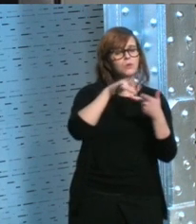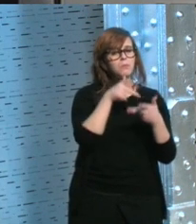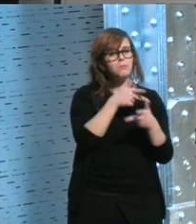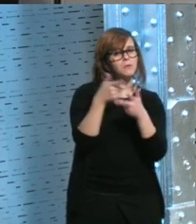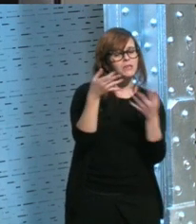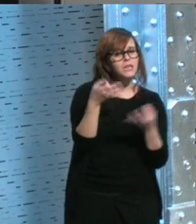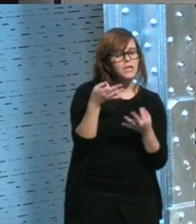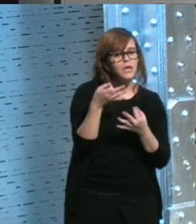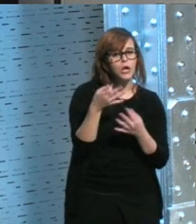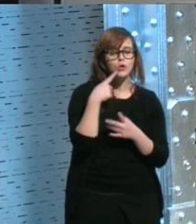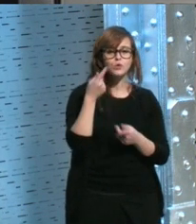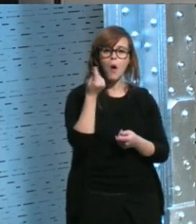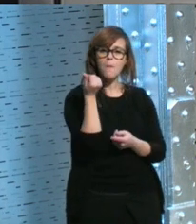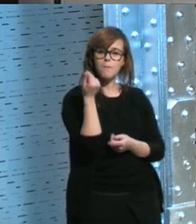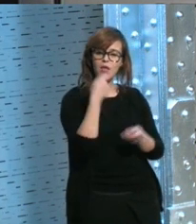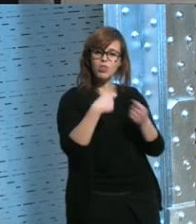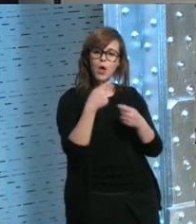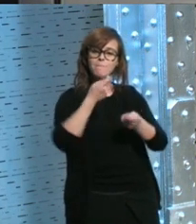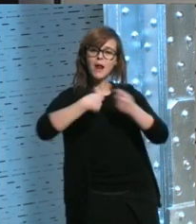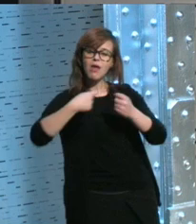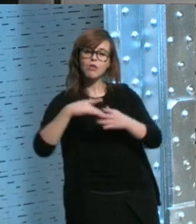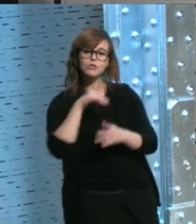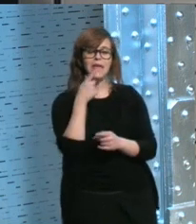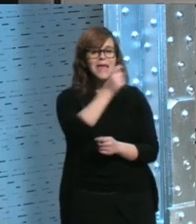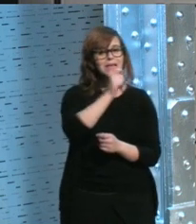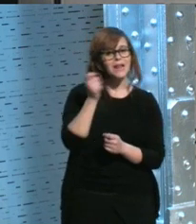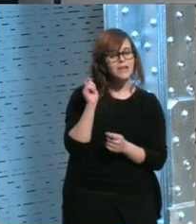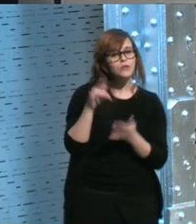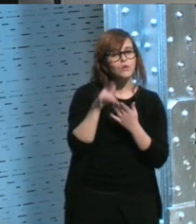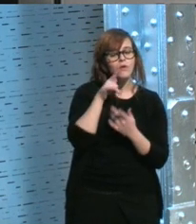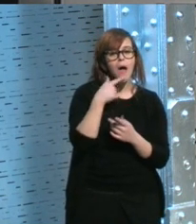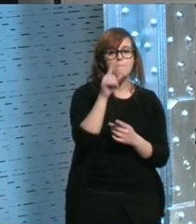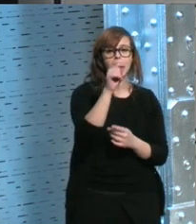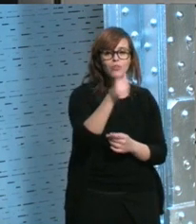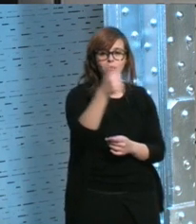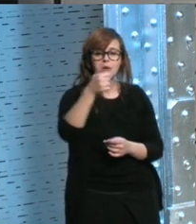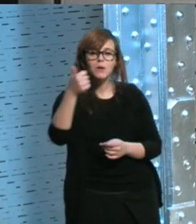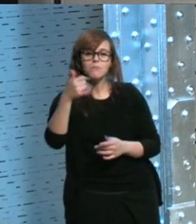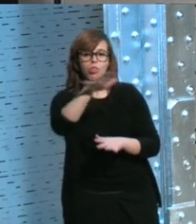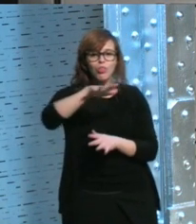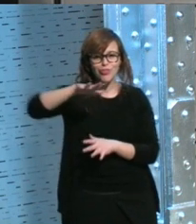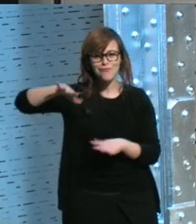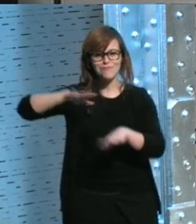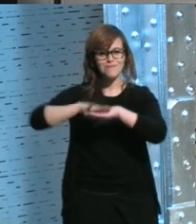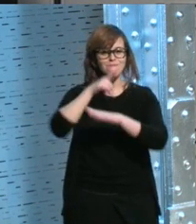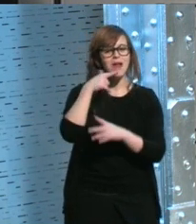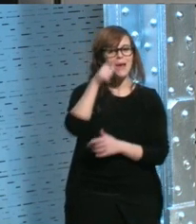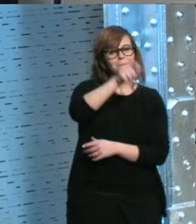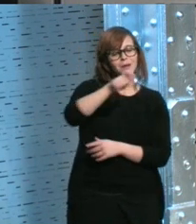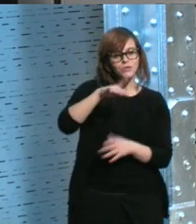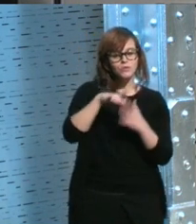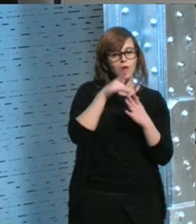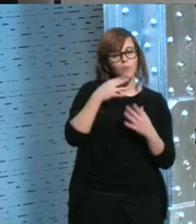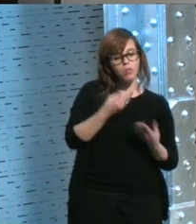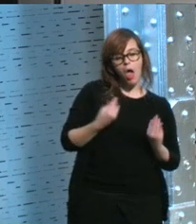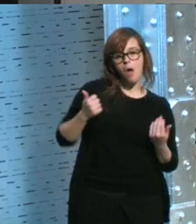consultar los precios en los distintos mercados de Kenia para ver dónde se vende mejor, que permite reunir a la gente para ir a vender juntos